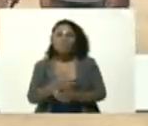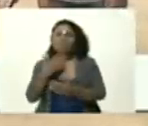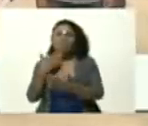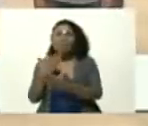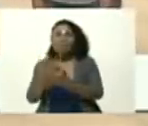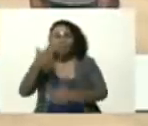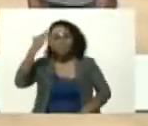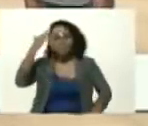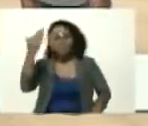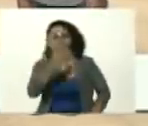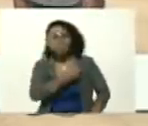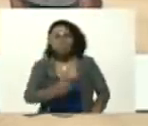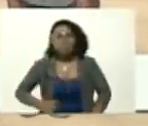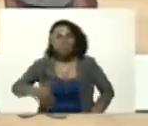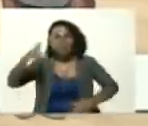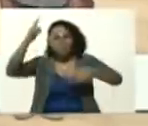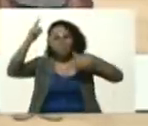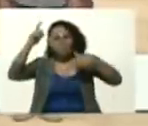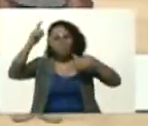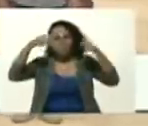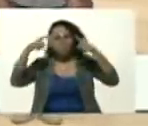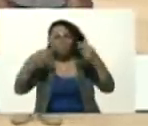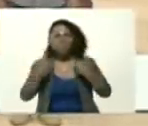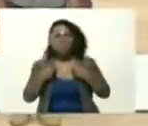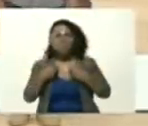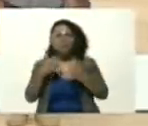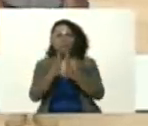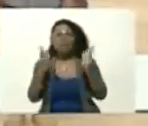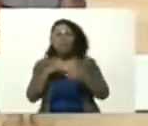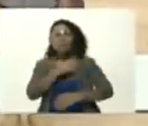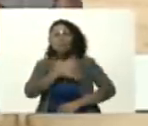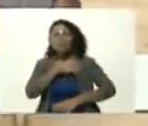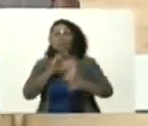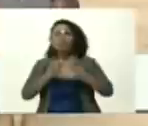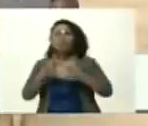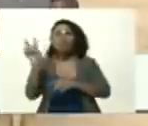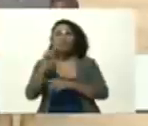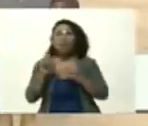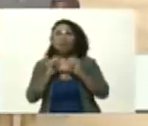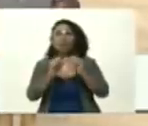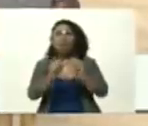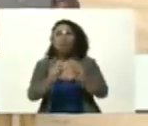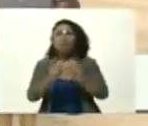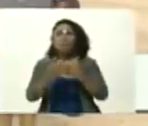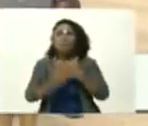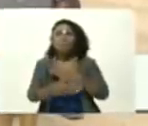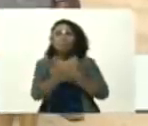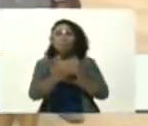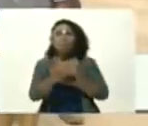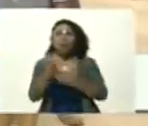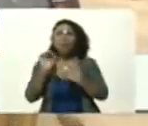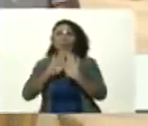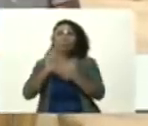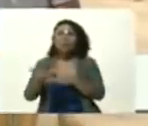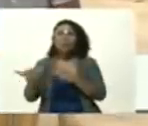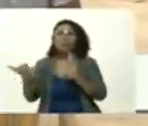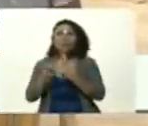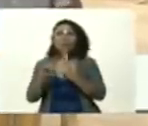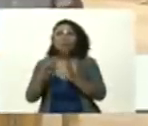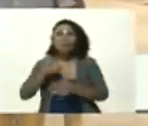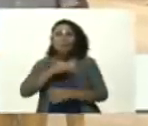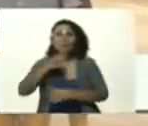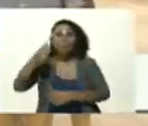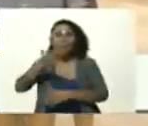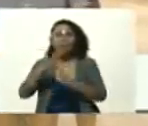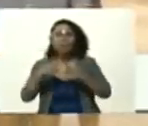comandante, presidente. Chávez vive. La gran misión Vivienda Venezuela, como usted le ordenó, continúa avanzando en el apoyo cercano a nuestro pueblo en